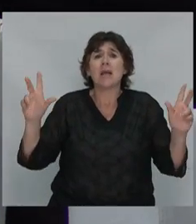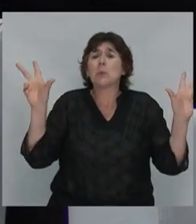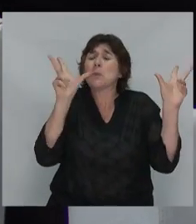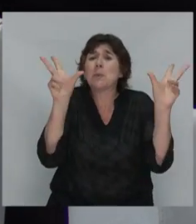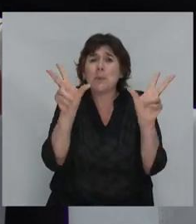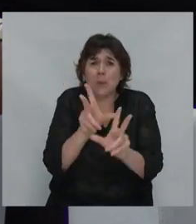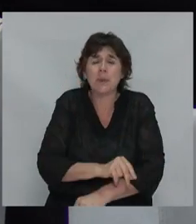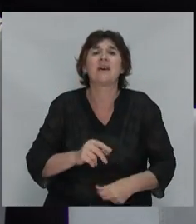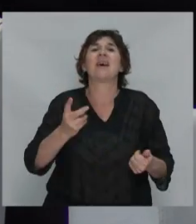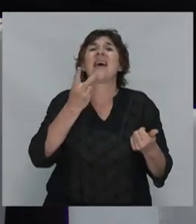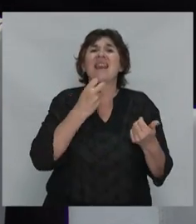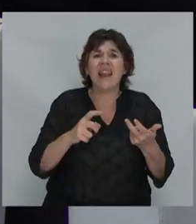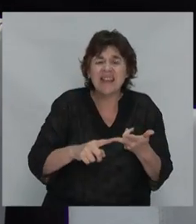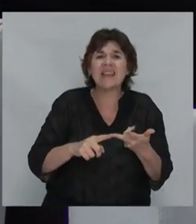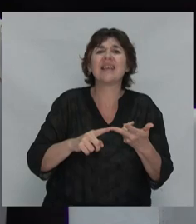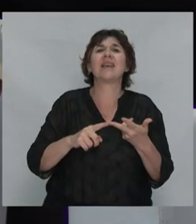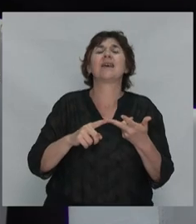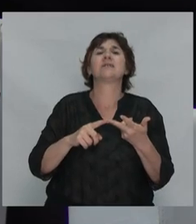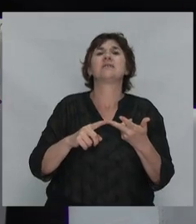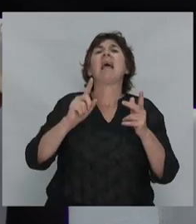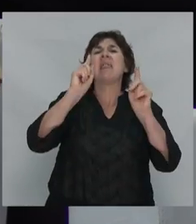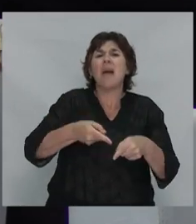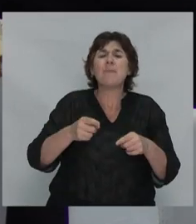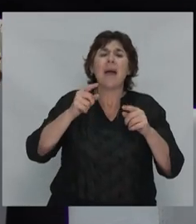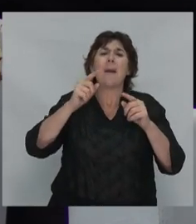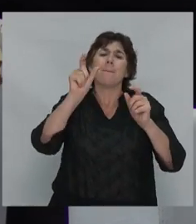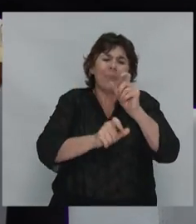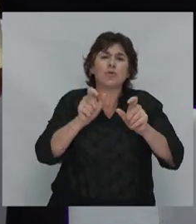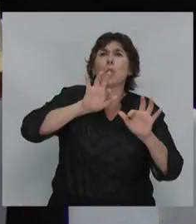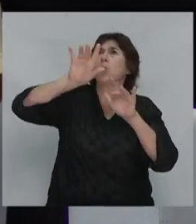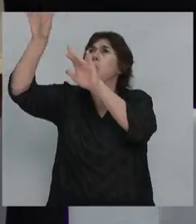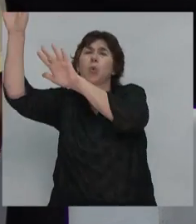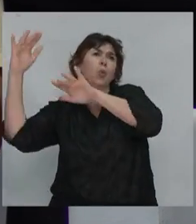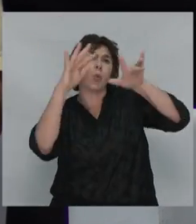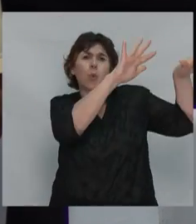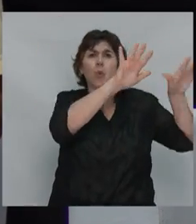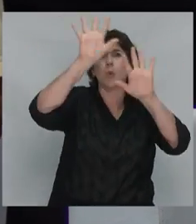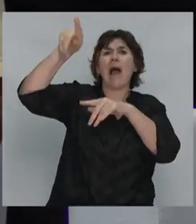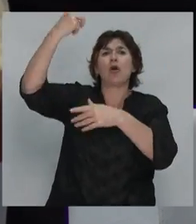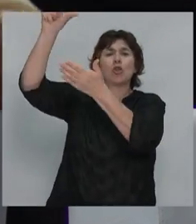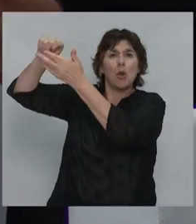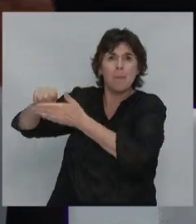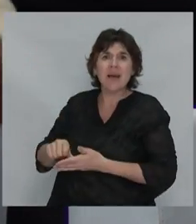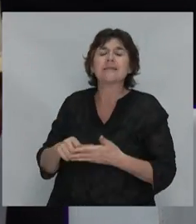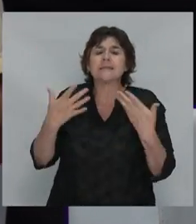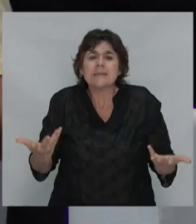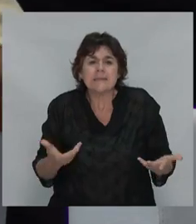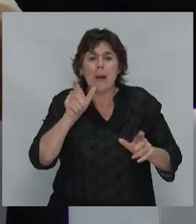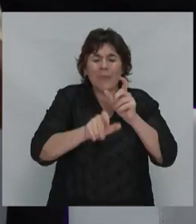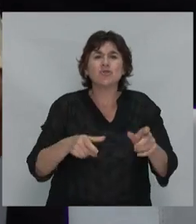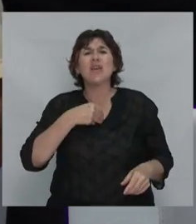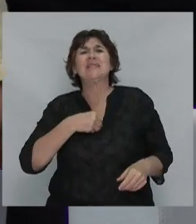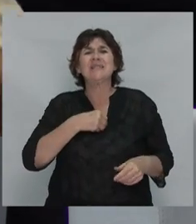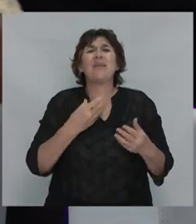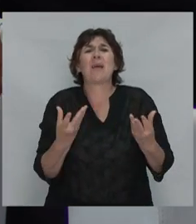energía etcétera flujos de migraciones y la gente está con miedo algo está pasando y nos buscamos